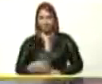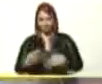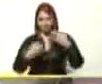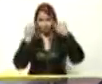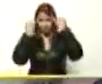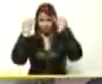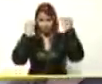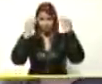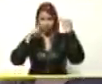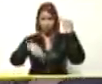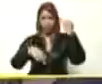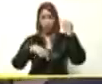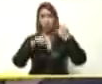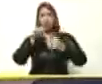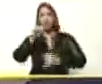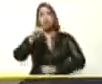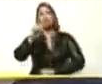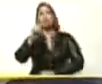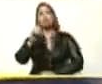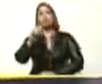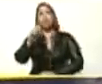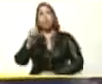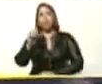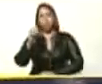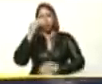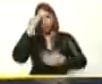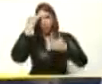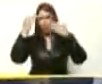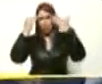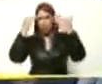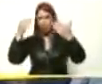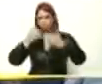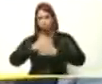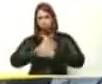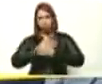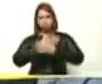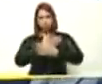Fernando Soto Rojas, también, mi saludo, queridos camaradas,